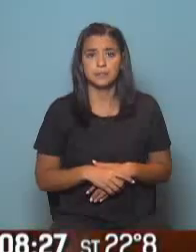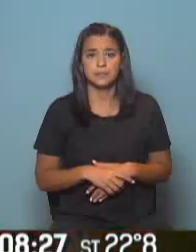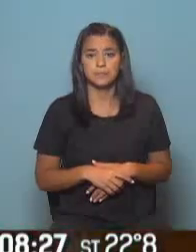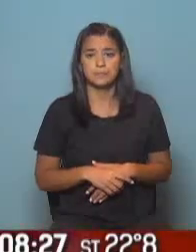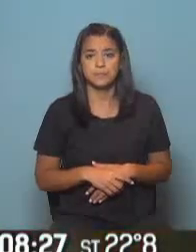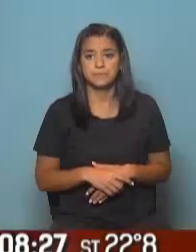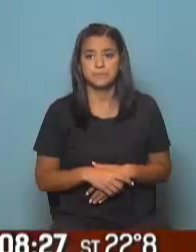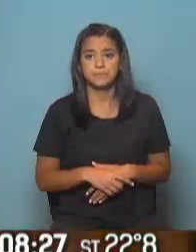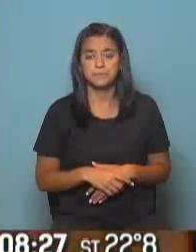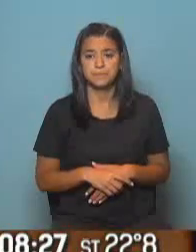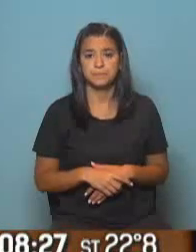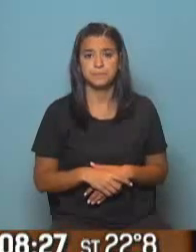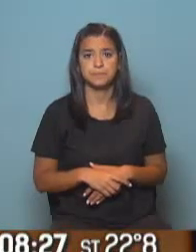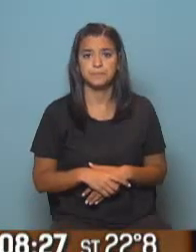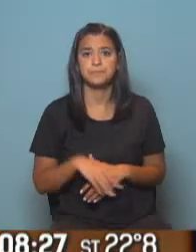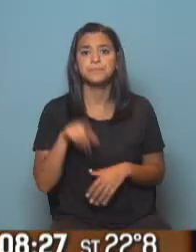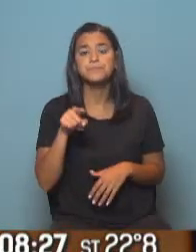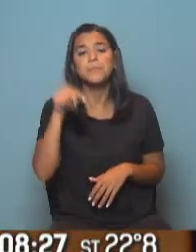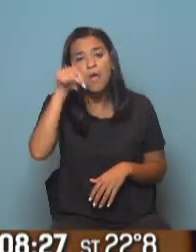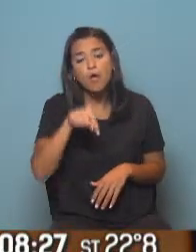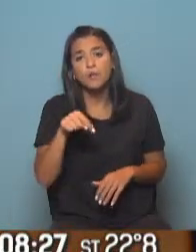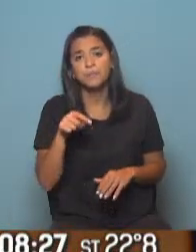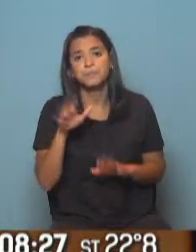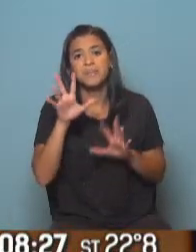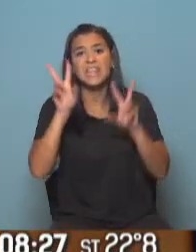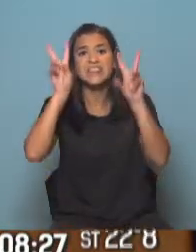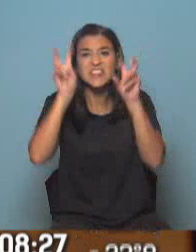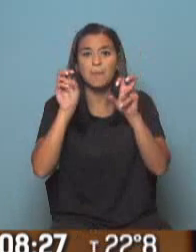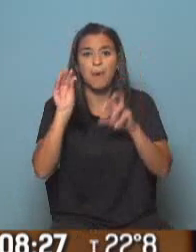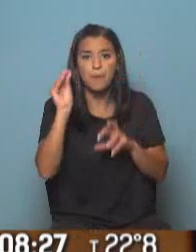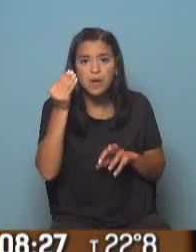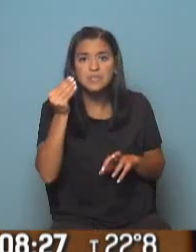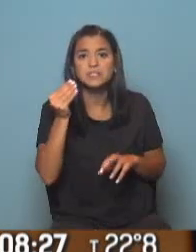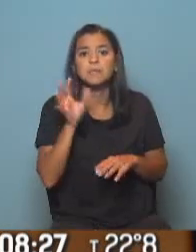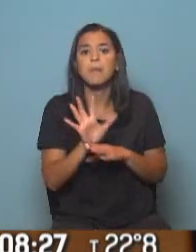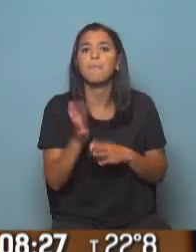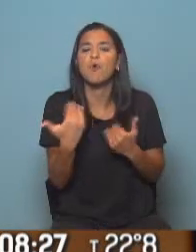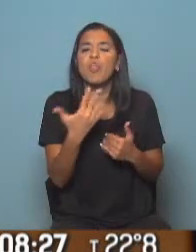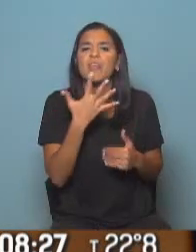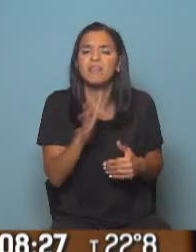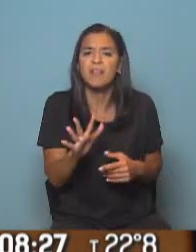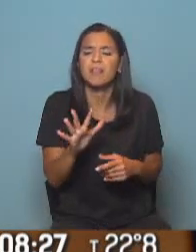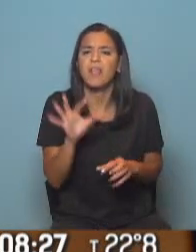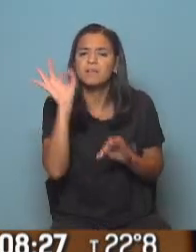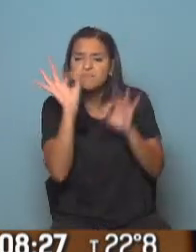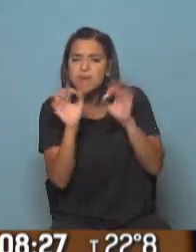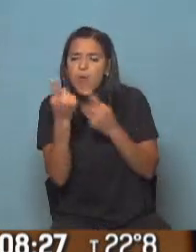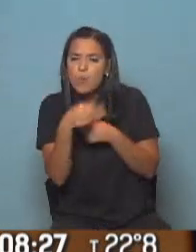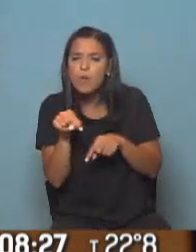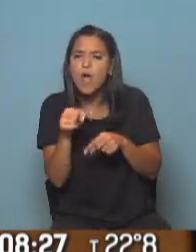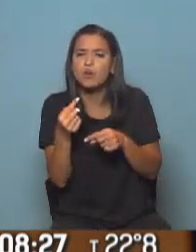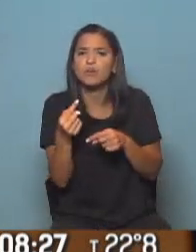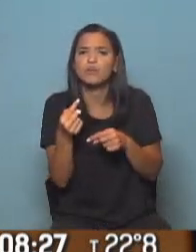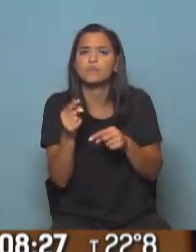vecino y nos vamos a quedar en el tema Brasil para tratar de entender analizar algunas cosas y